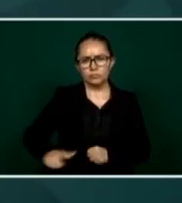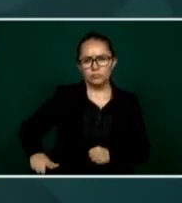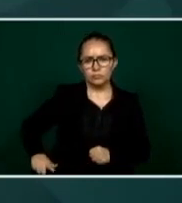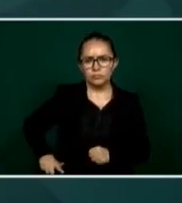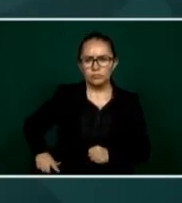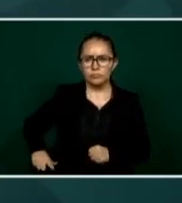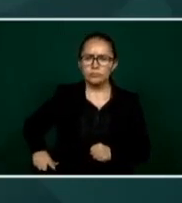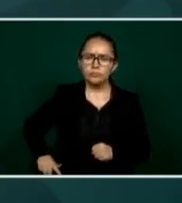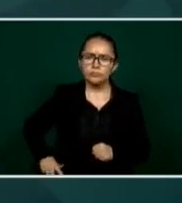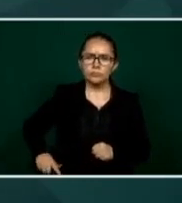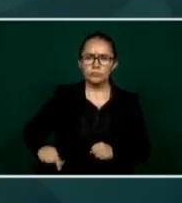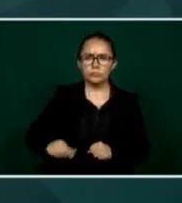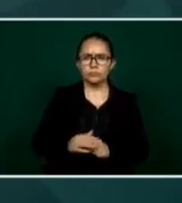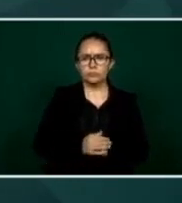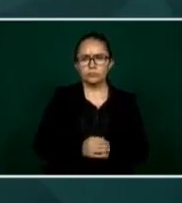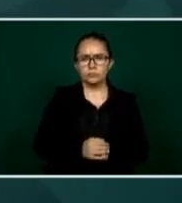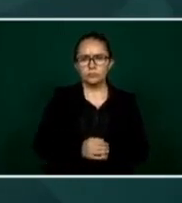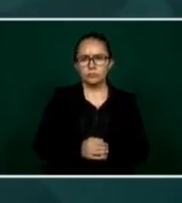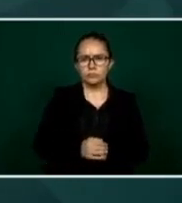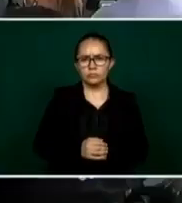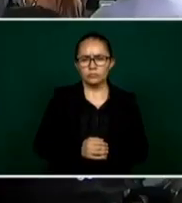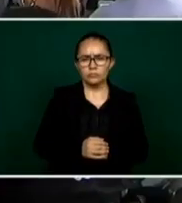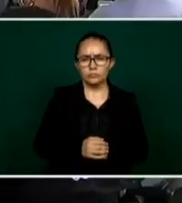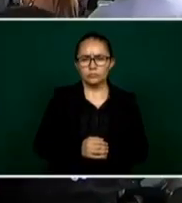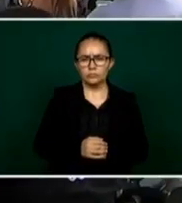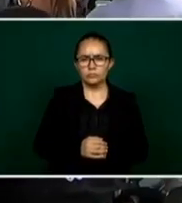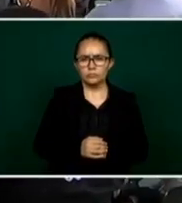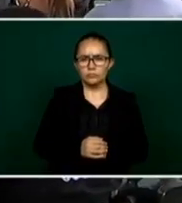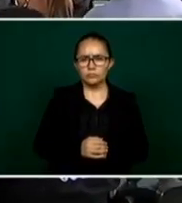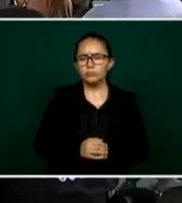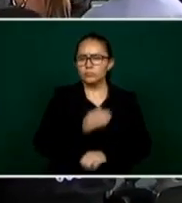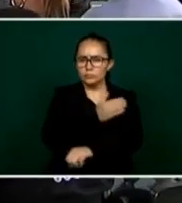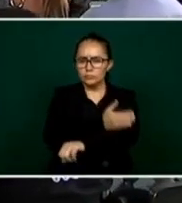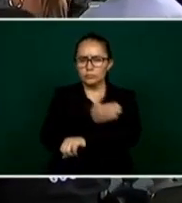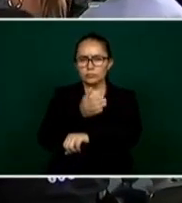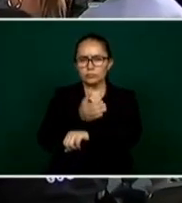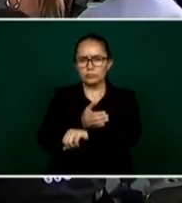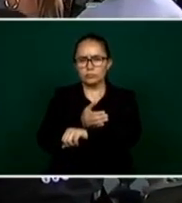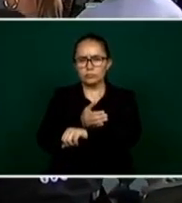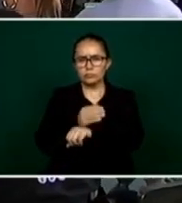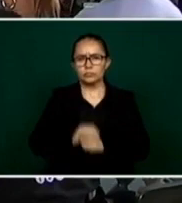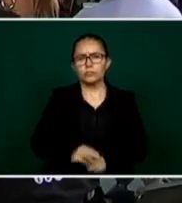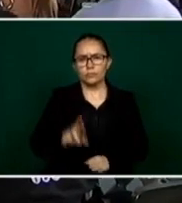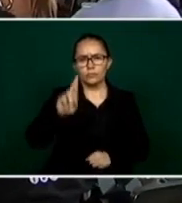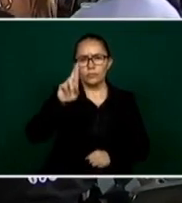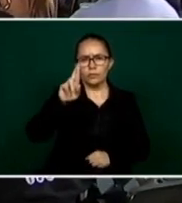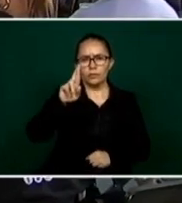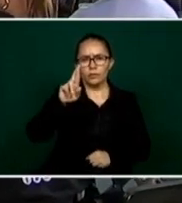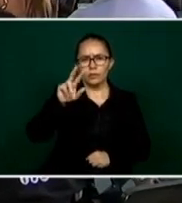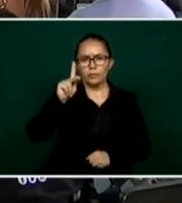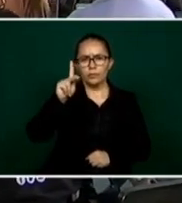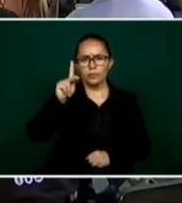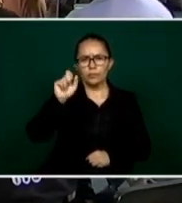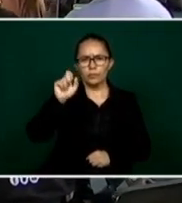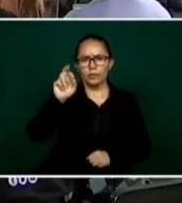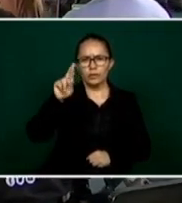Gobernación, que nos acompaña, Ricardo Peralta.